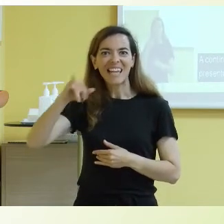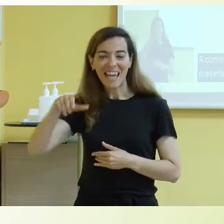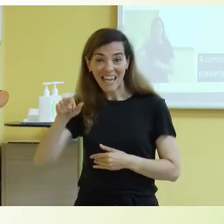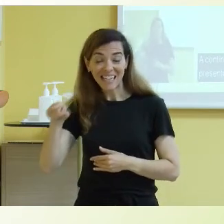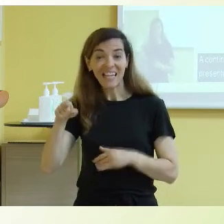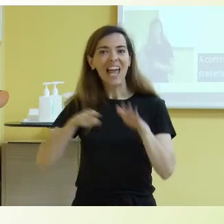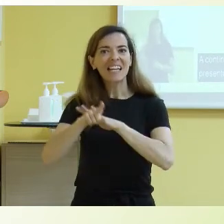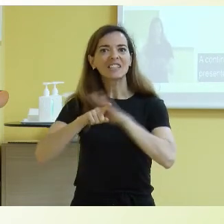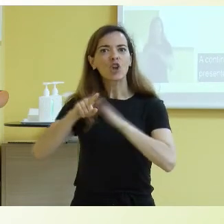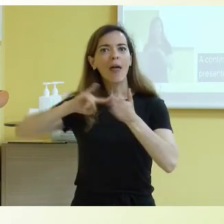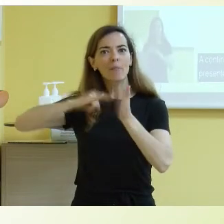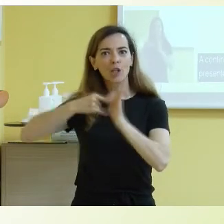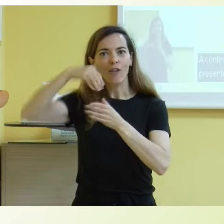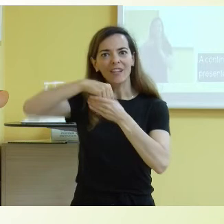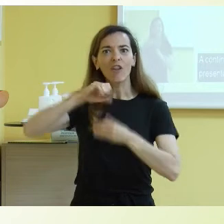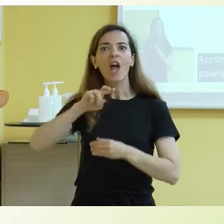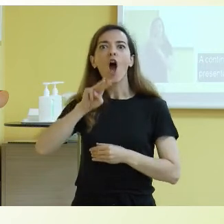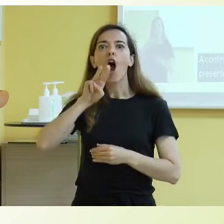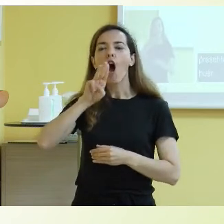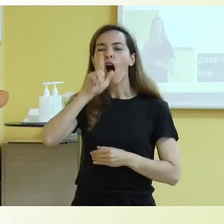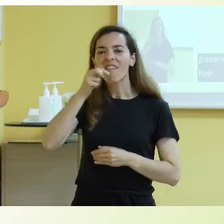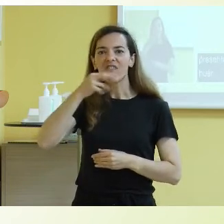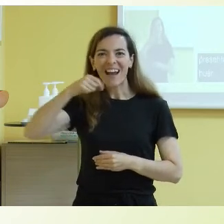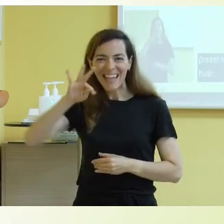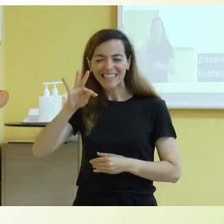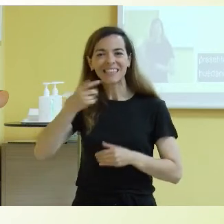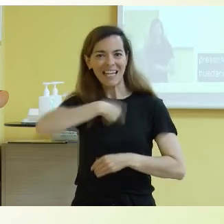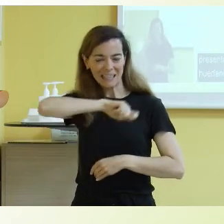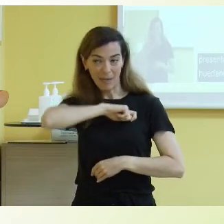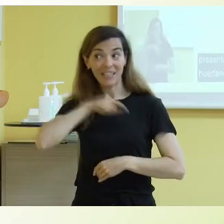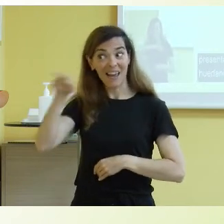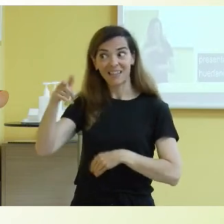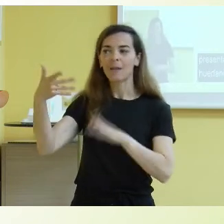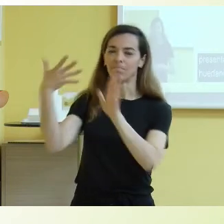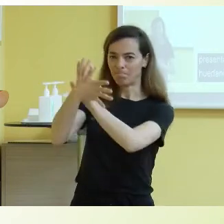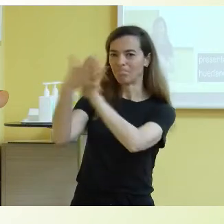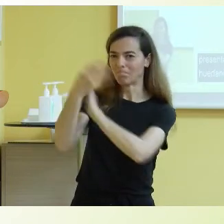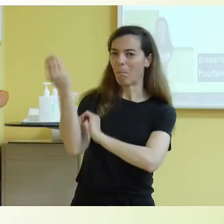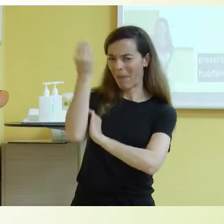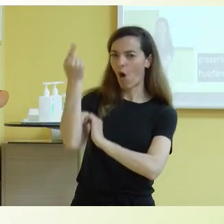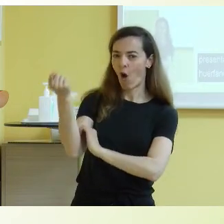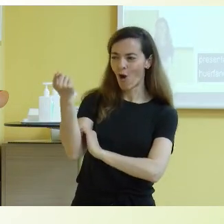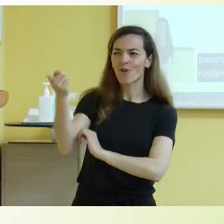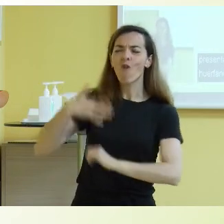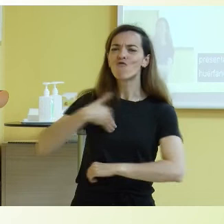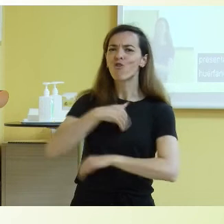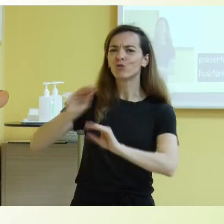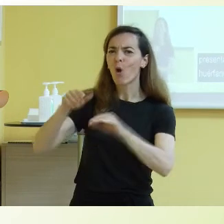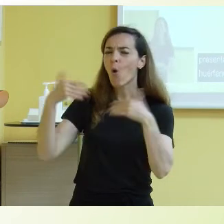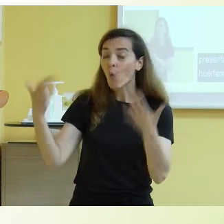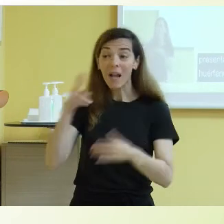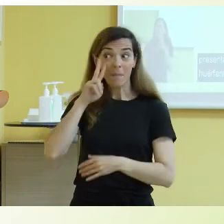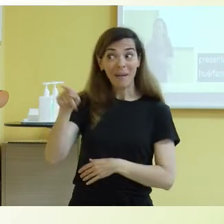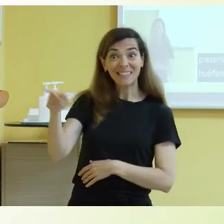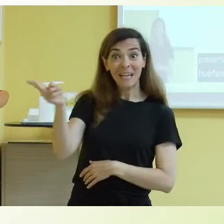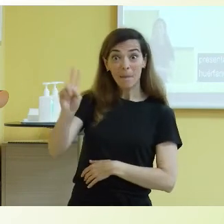es gestora de proyectos en Orfanet España, en el Ciberet. Ella nos explicará mejor cuál es su función. Como veis, Virginia